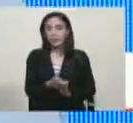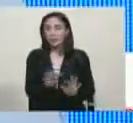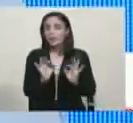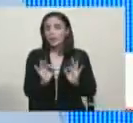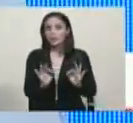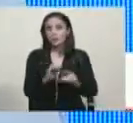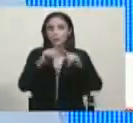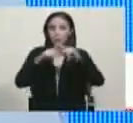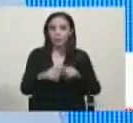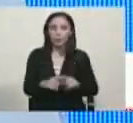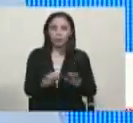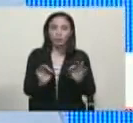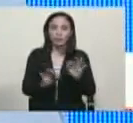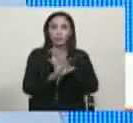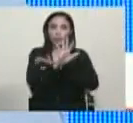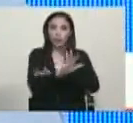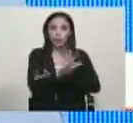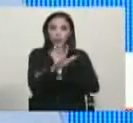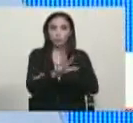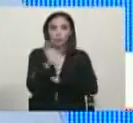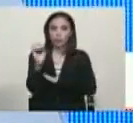Exactamente el número,